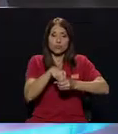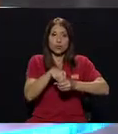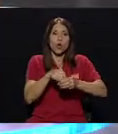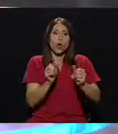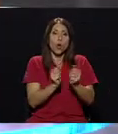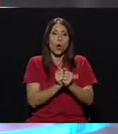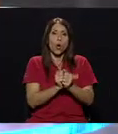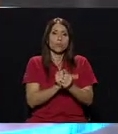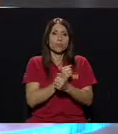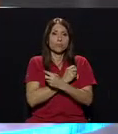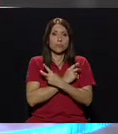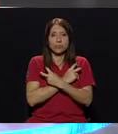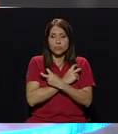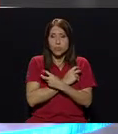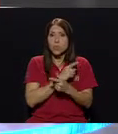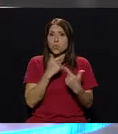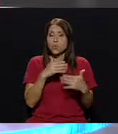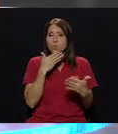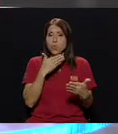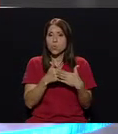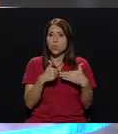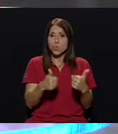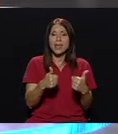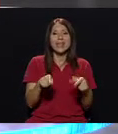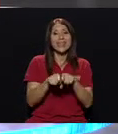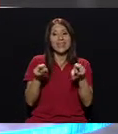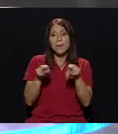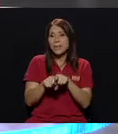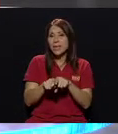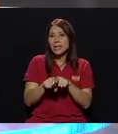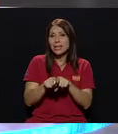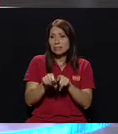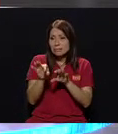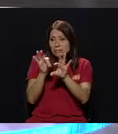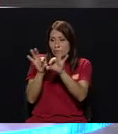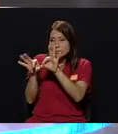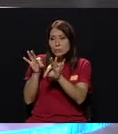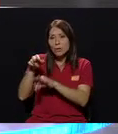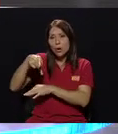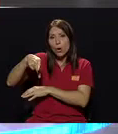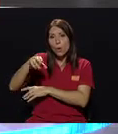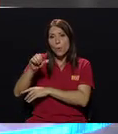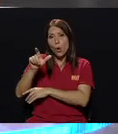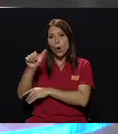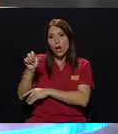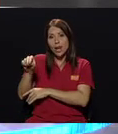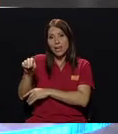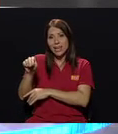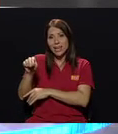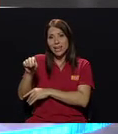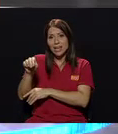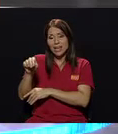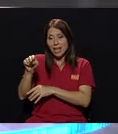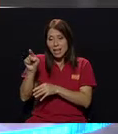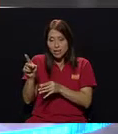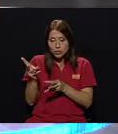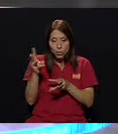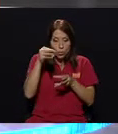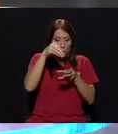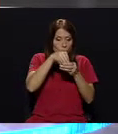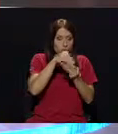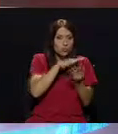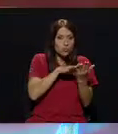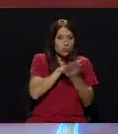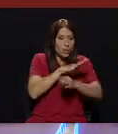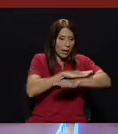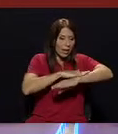con veneno, y también se hacen extractos del polen, que es también, todas estas cremas las podemos enriquecer incluso para uso en la